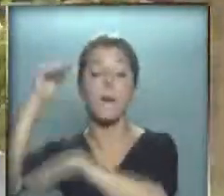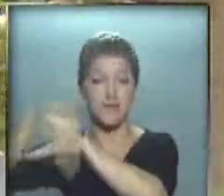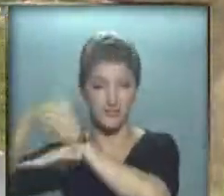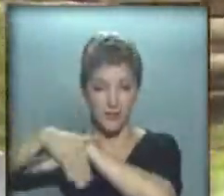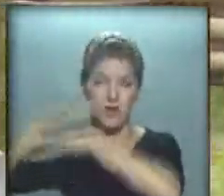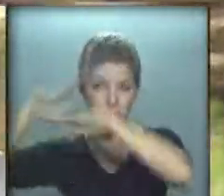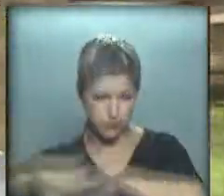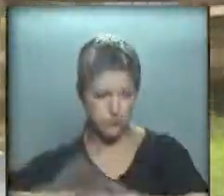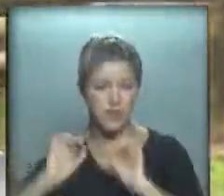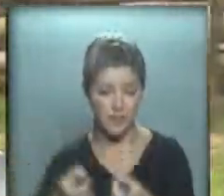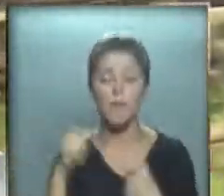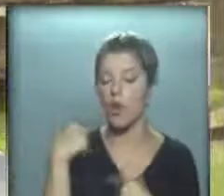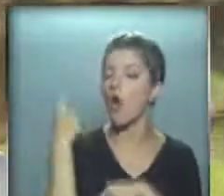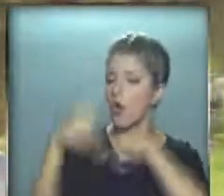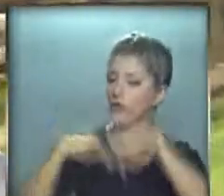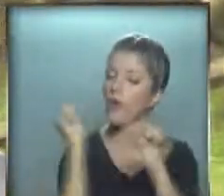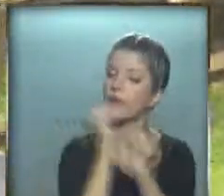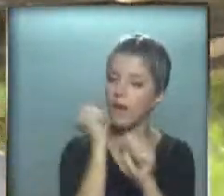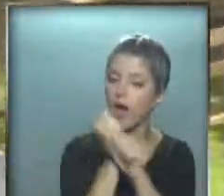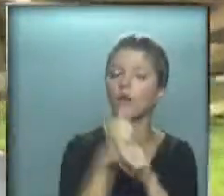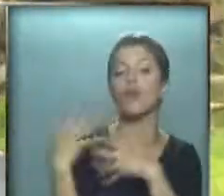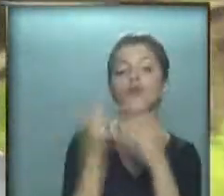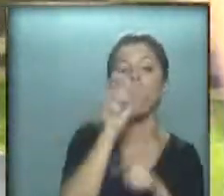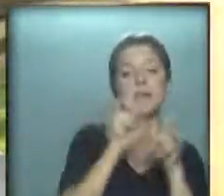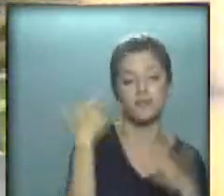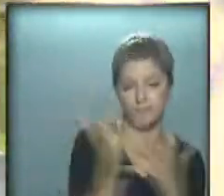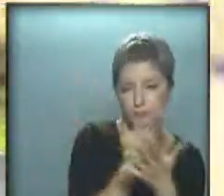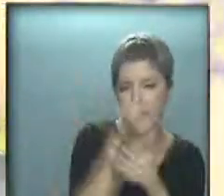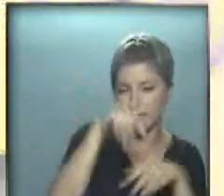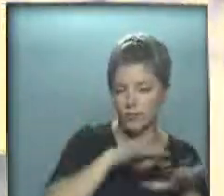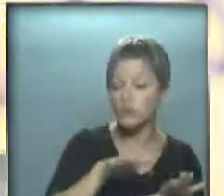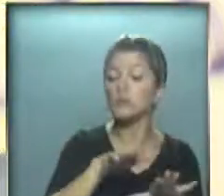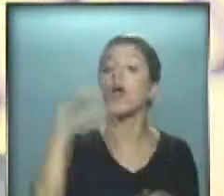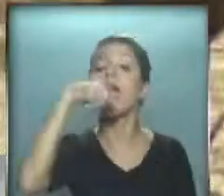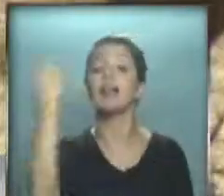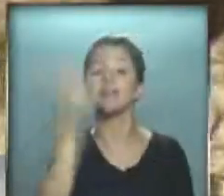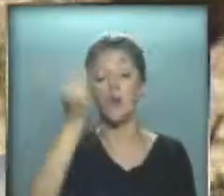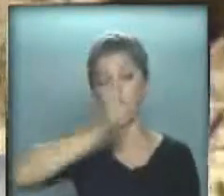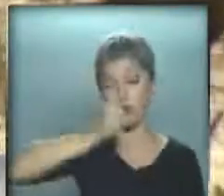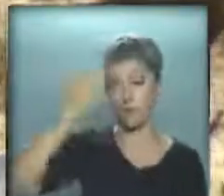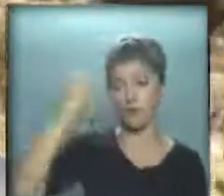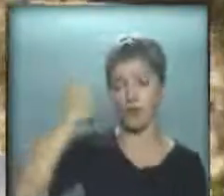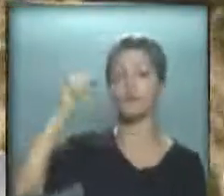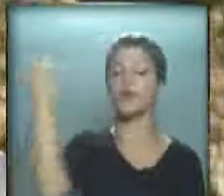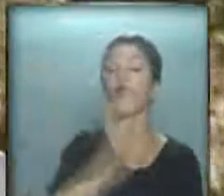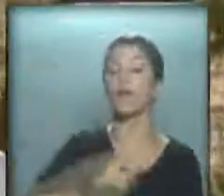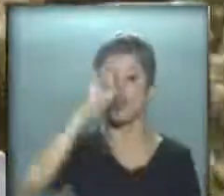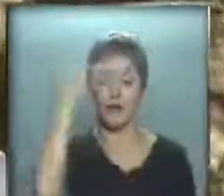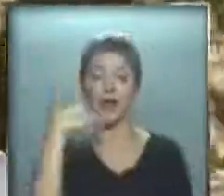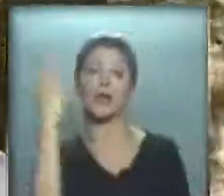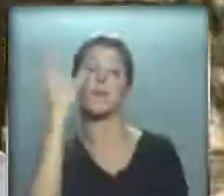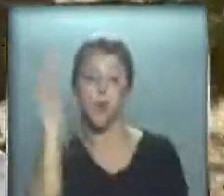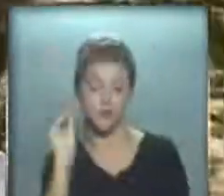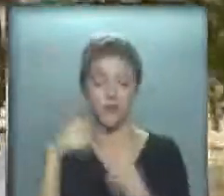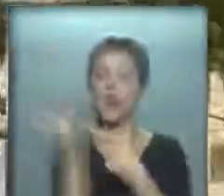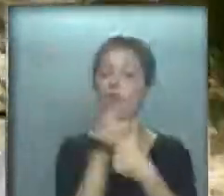tanto, continuaron las tareas de asistencia a los damnificados. El fin de semana, el gobierno provincial y el nacional desplegaron un operativo en diversos barrios de